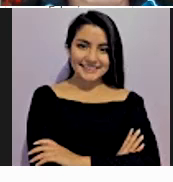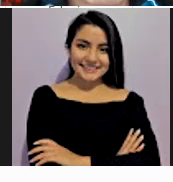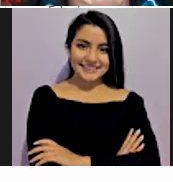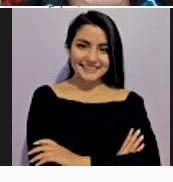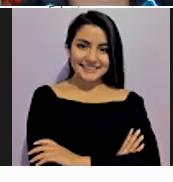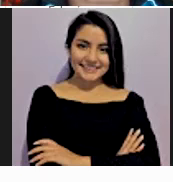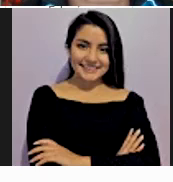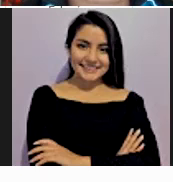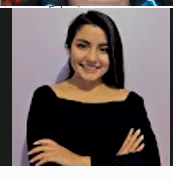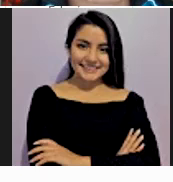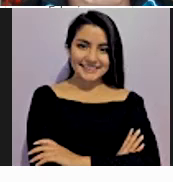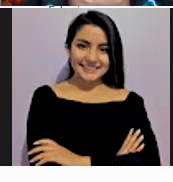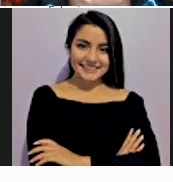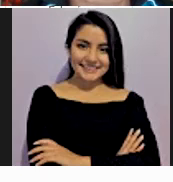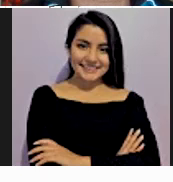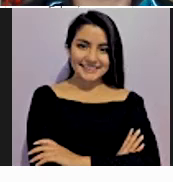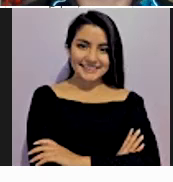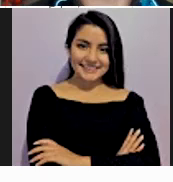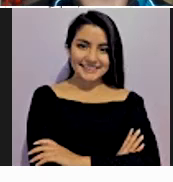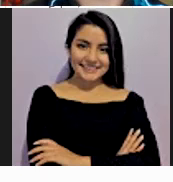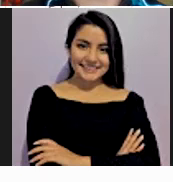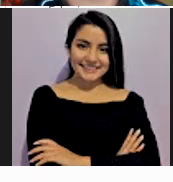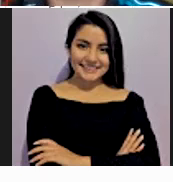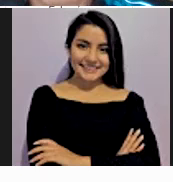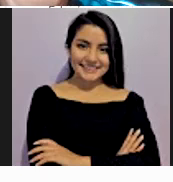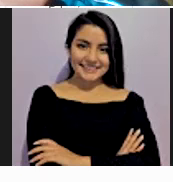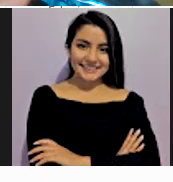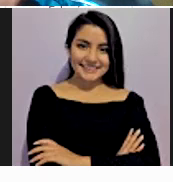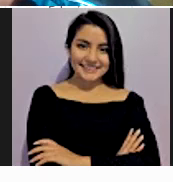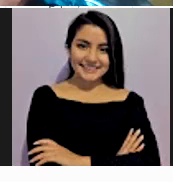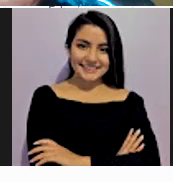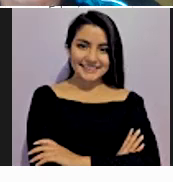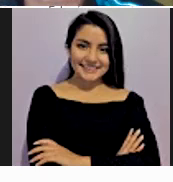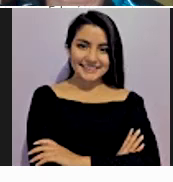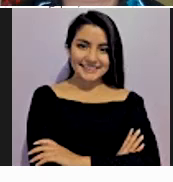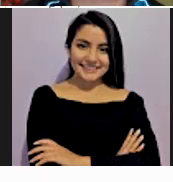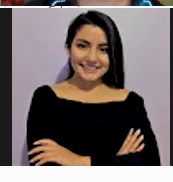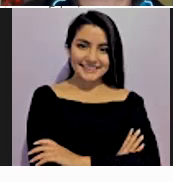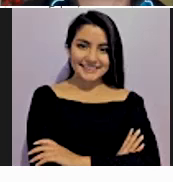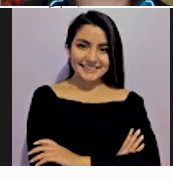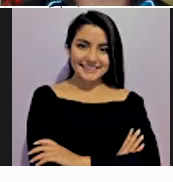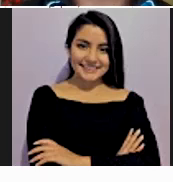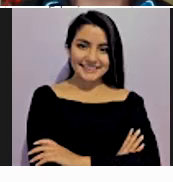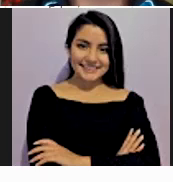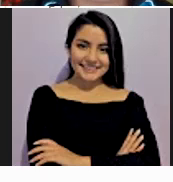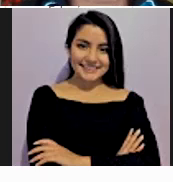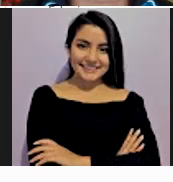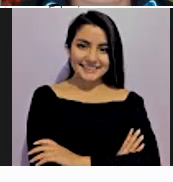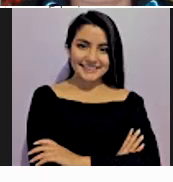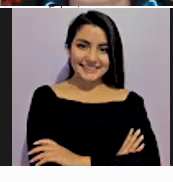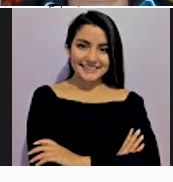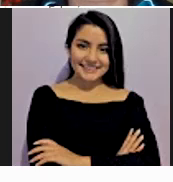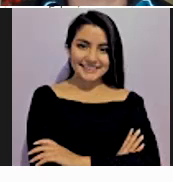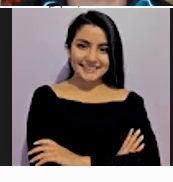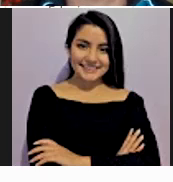bueno, ¿qué es lo que pasa? Vamos a Y aquí estamos. Hasta ahí vamos a quedar ya. Y vamos a ir explicando alguna cosa de estas. Vamos a